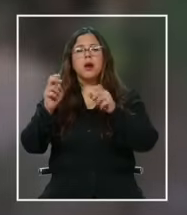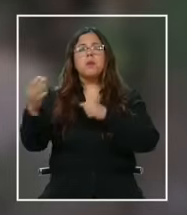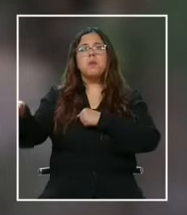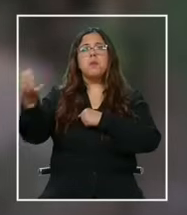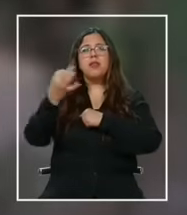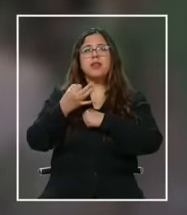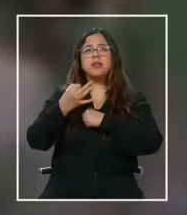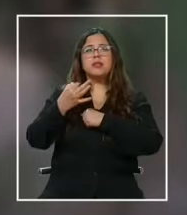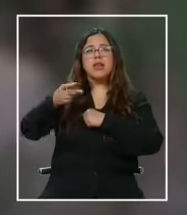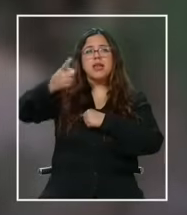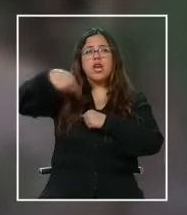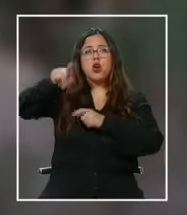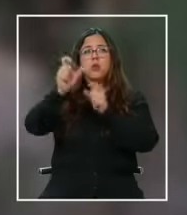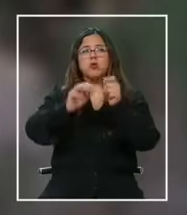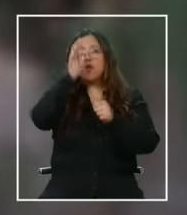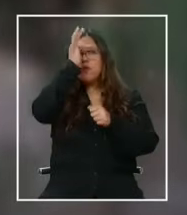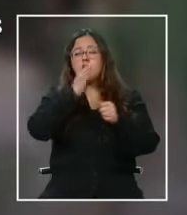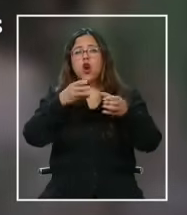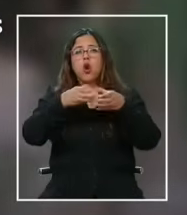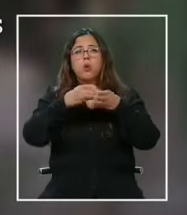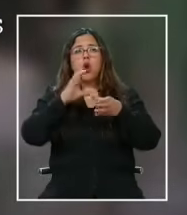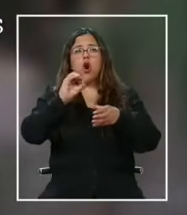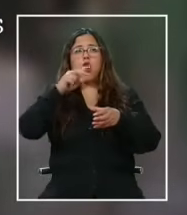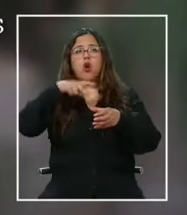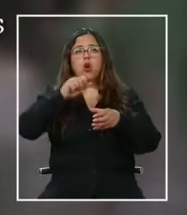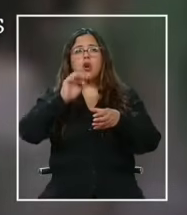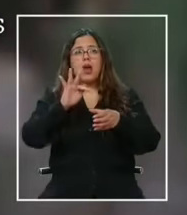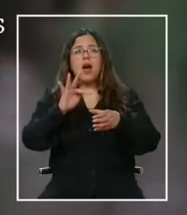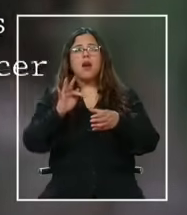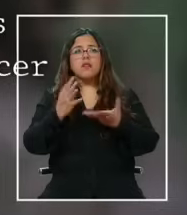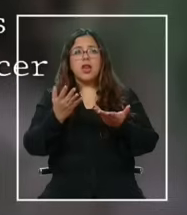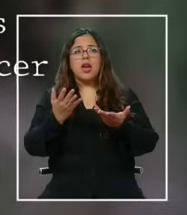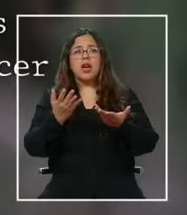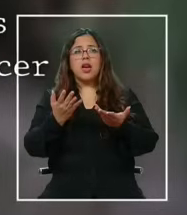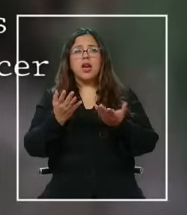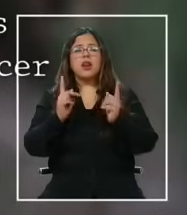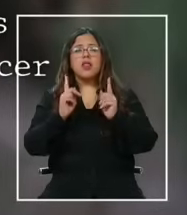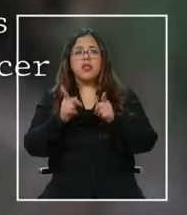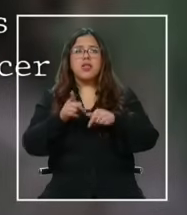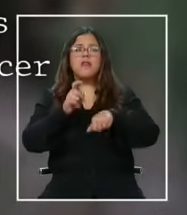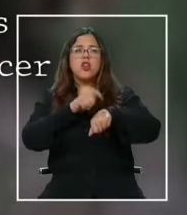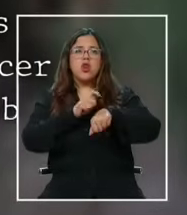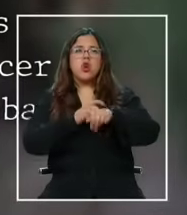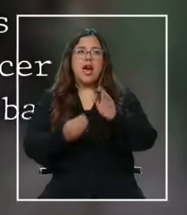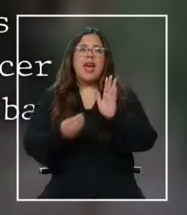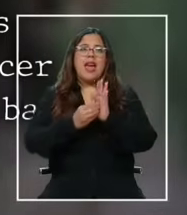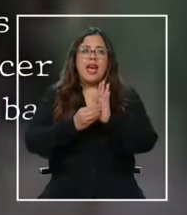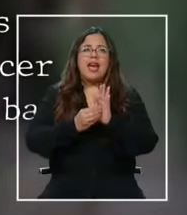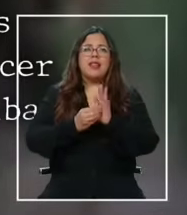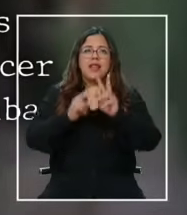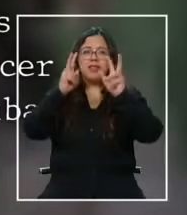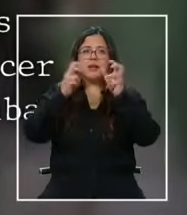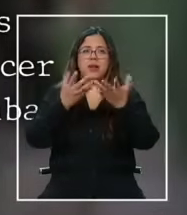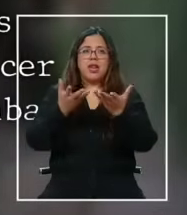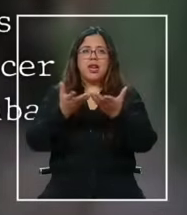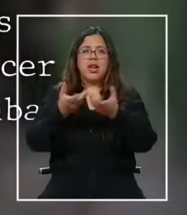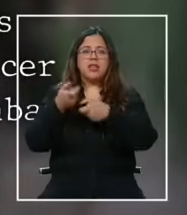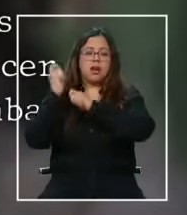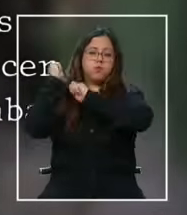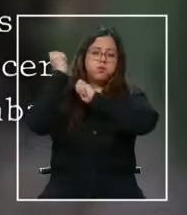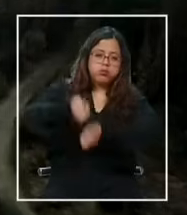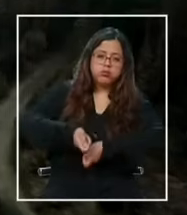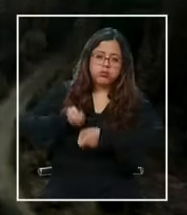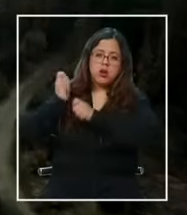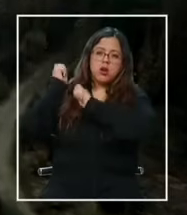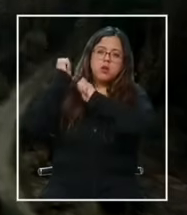indica que a ellos como funcionarios de conaf les conviene económicamente hacer horas extras respecto del combate del